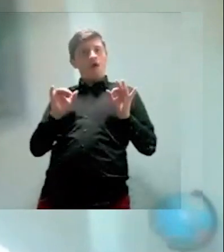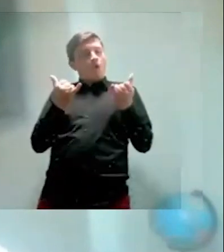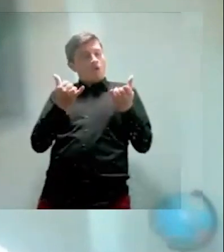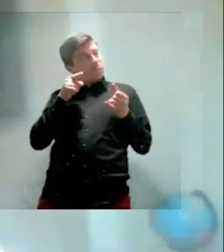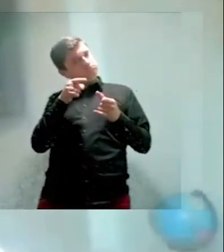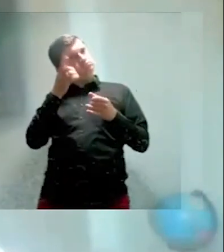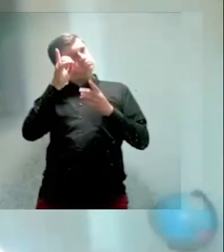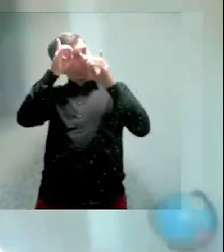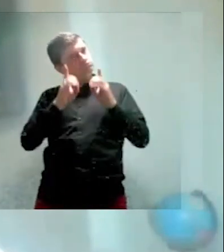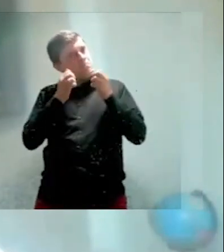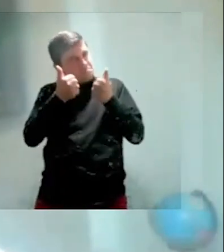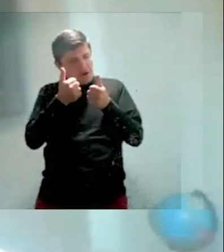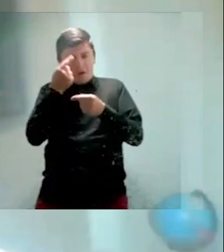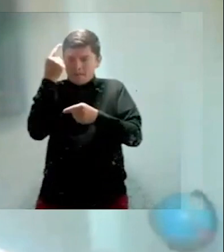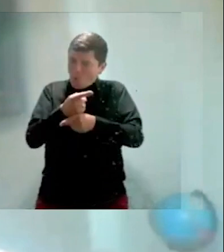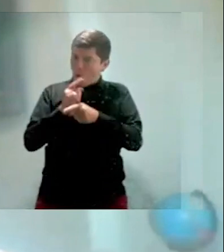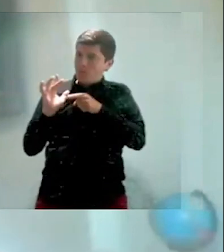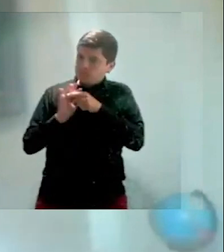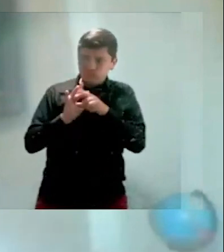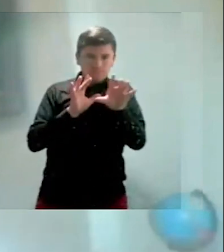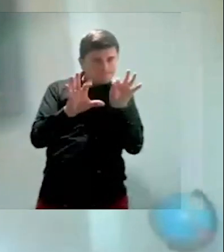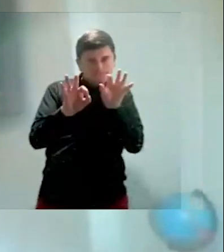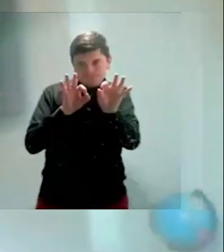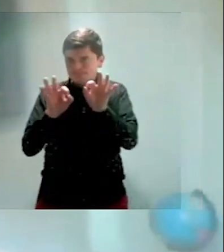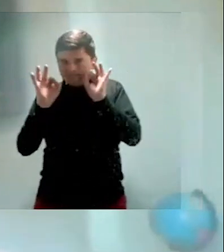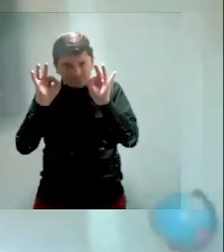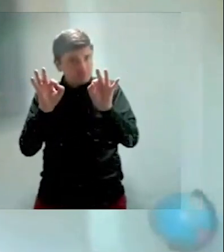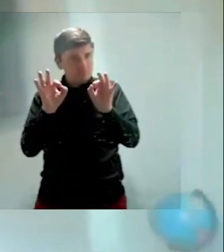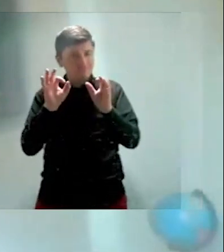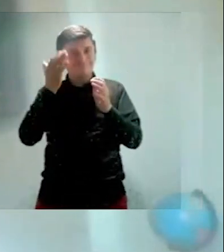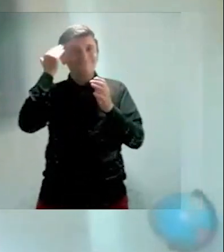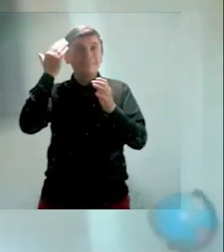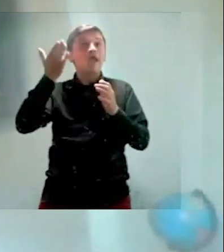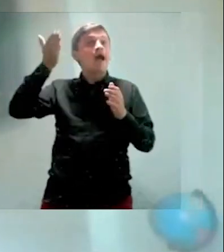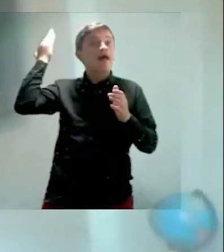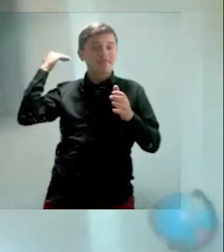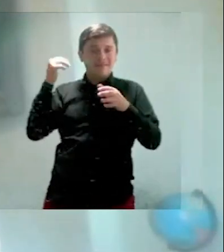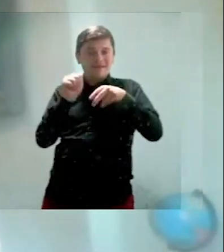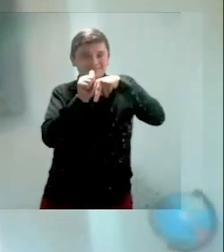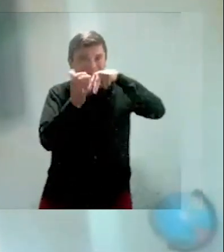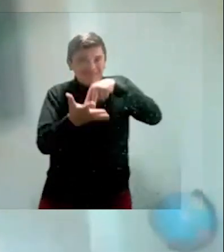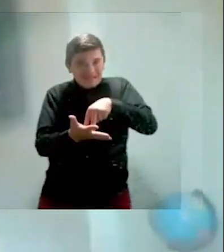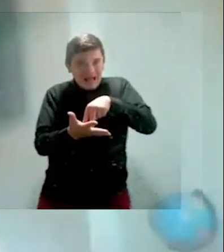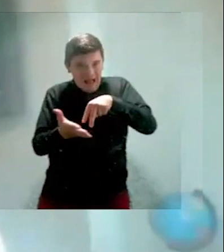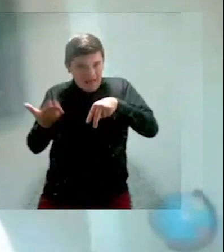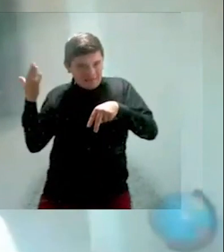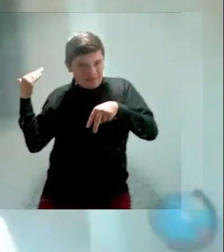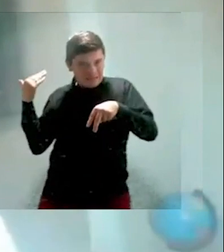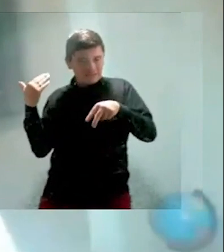objetivos y todos los criterios que trae la modificación que hizo la Corte a su reglamento en punto a la